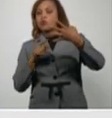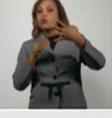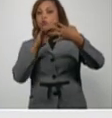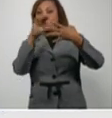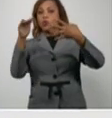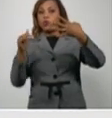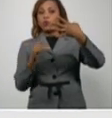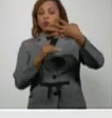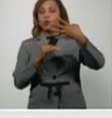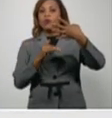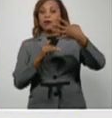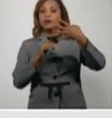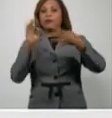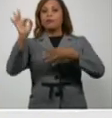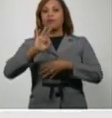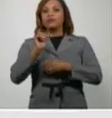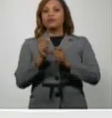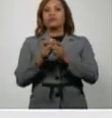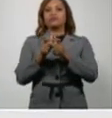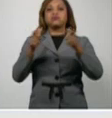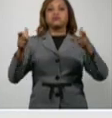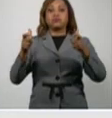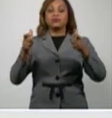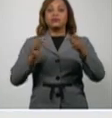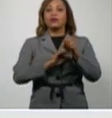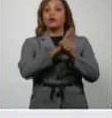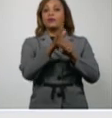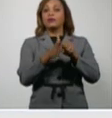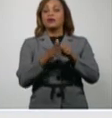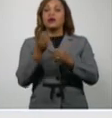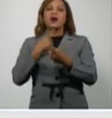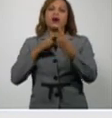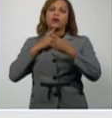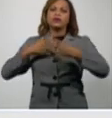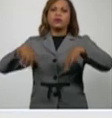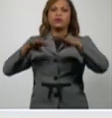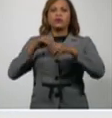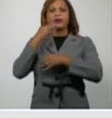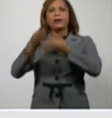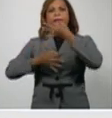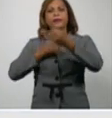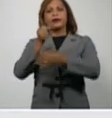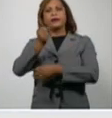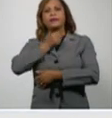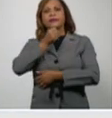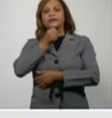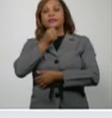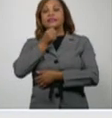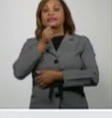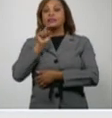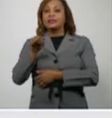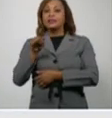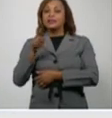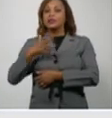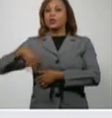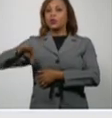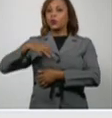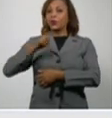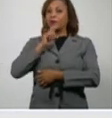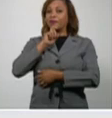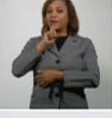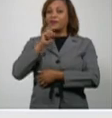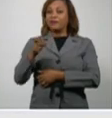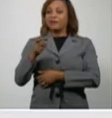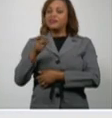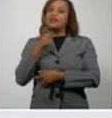por COVID-19. A pesar de esta situación, doctor, comentaba nuestro colega que en medio de esta tensa situación, un rayo de